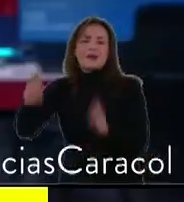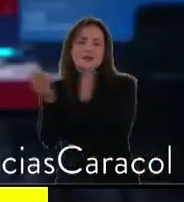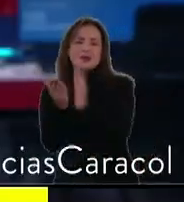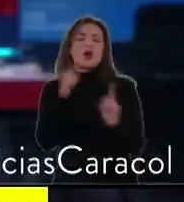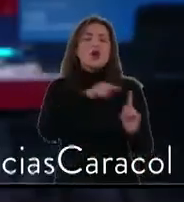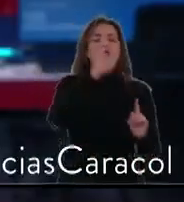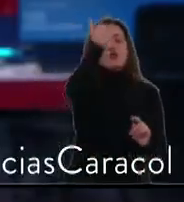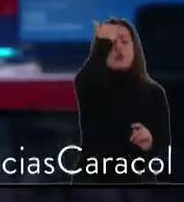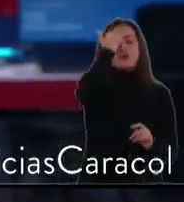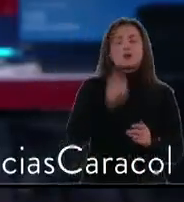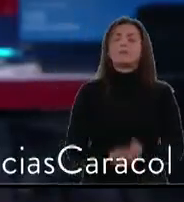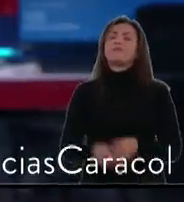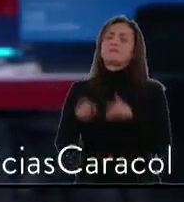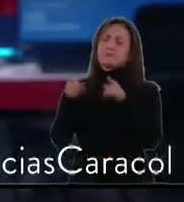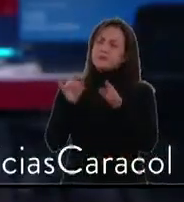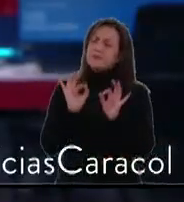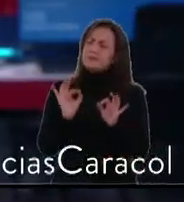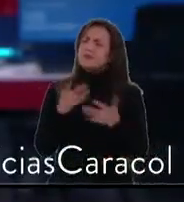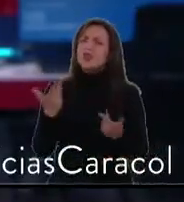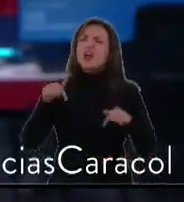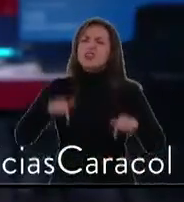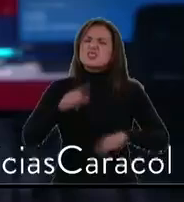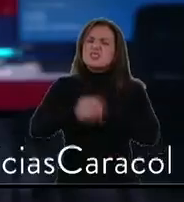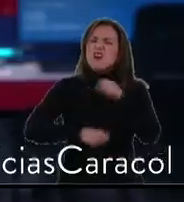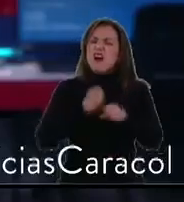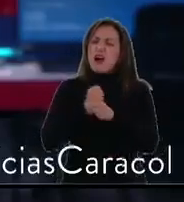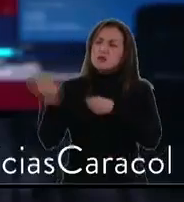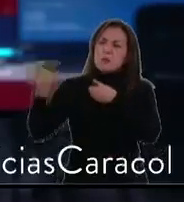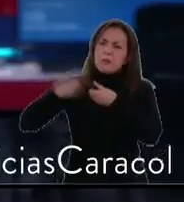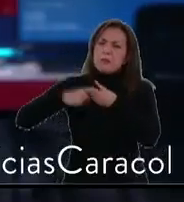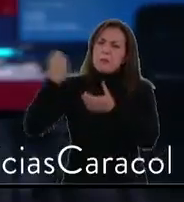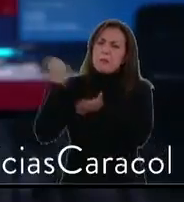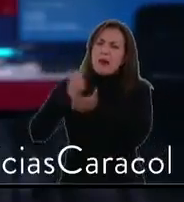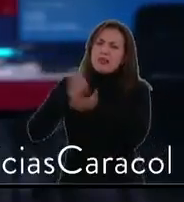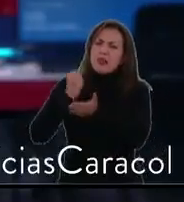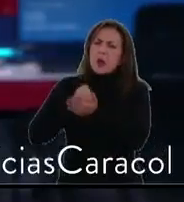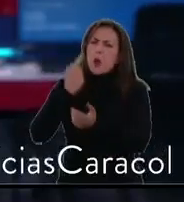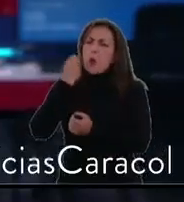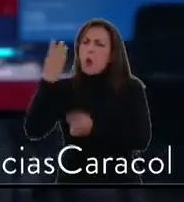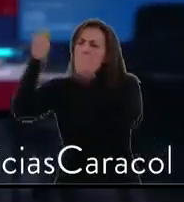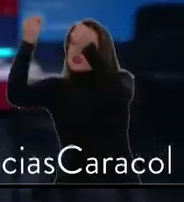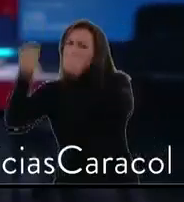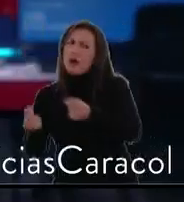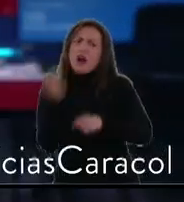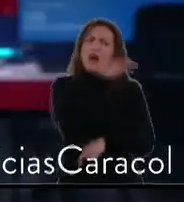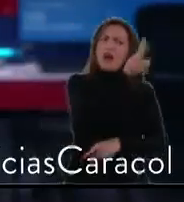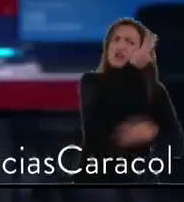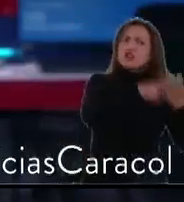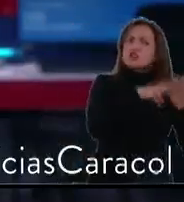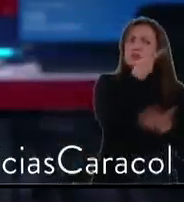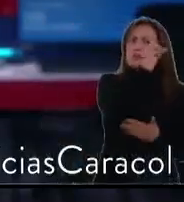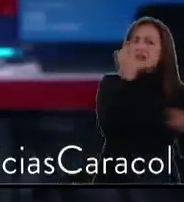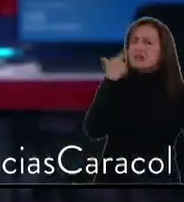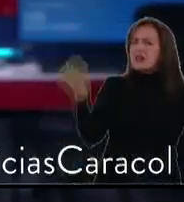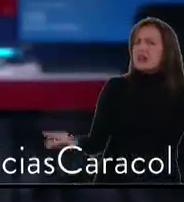A propósito, director, ¿cómo estuvieron las matrículas este año en comparación con los semestres del 2020? ¿Qué pasó, por ejemplo, con